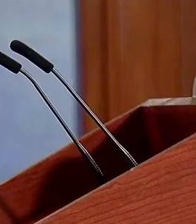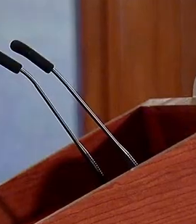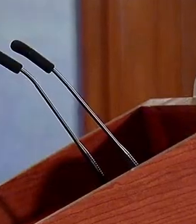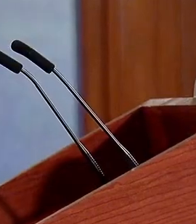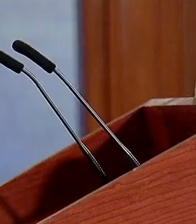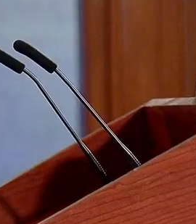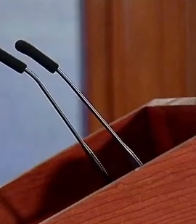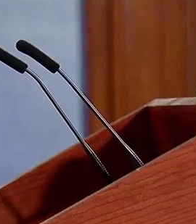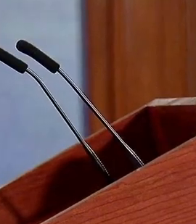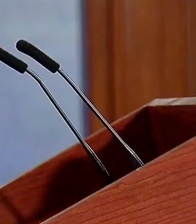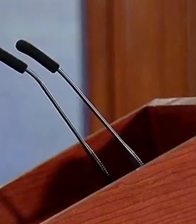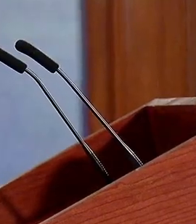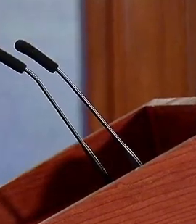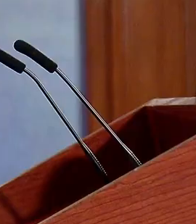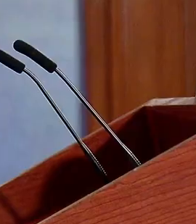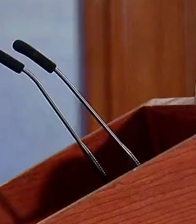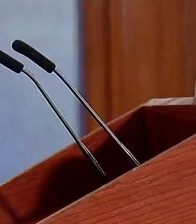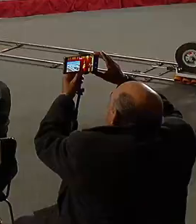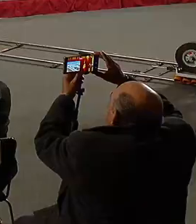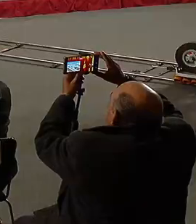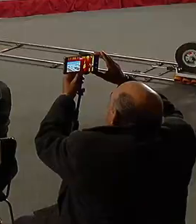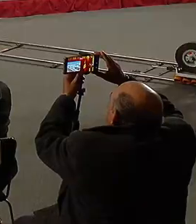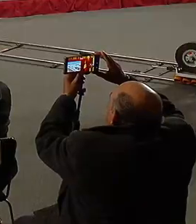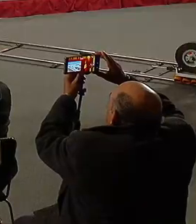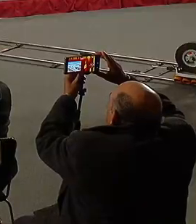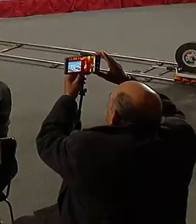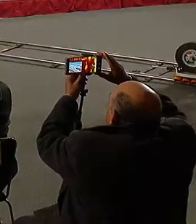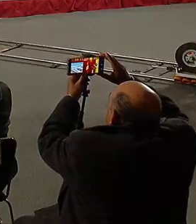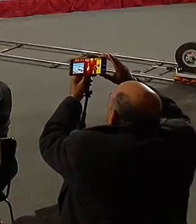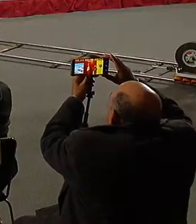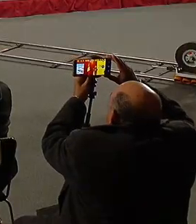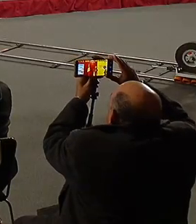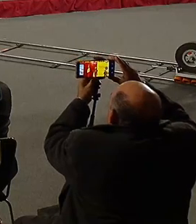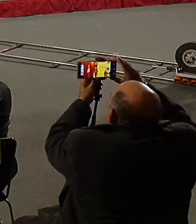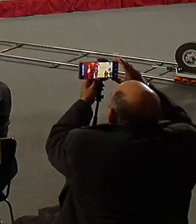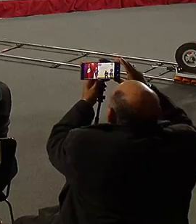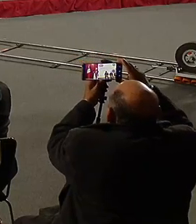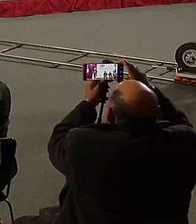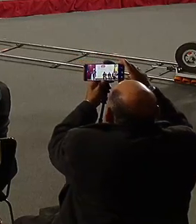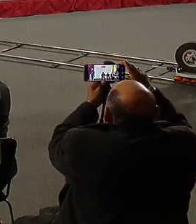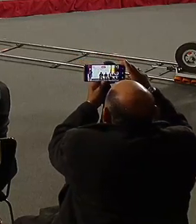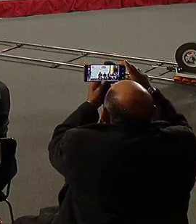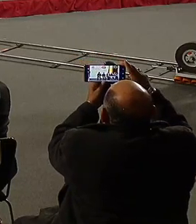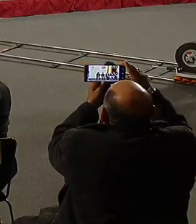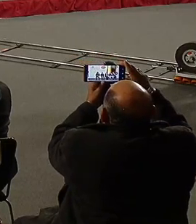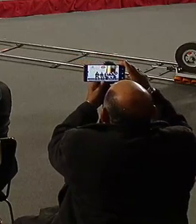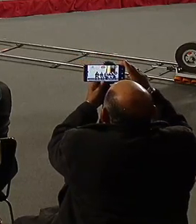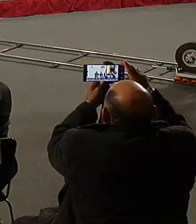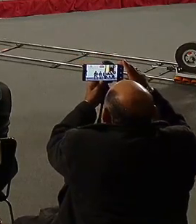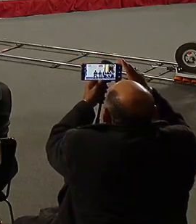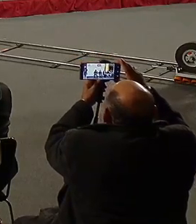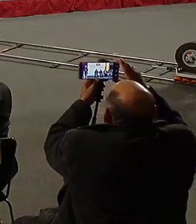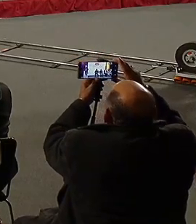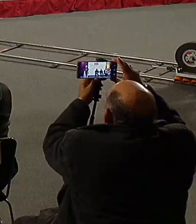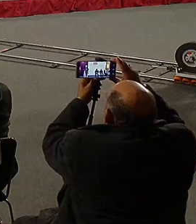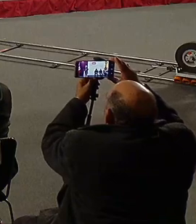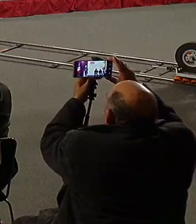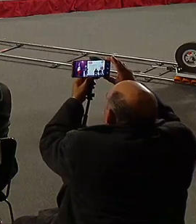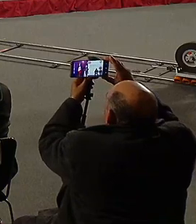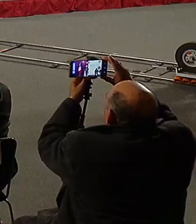listos. Mexicana 1788, pista 04 central, rueda a posición y mantenga. Bueno, mantener pista 4 central, Mexicana